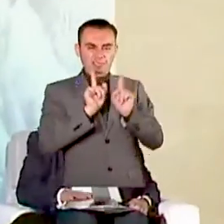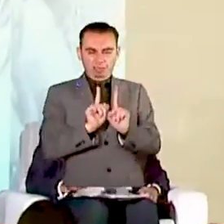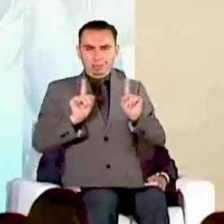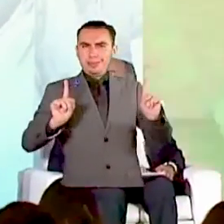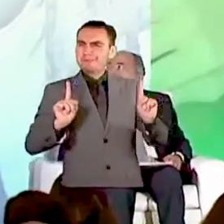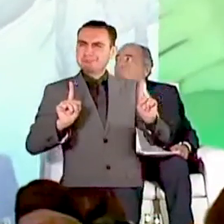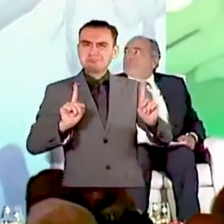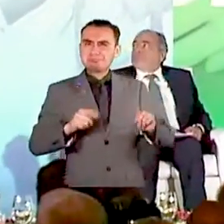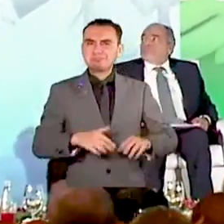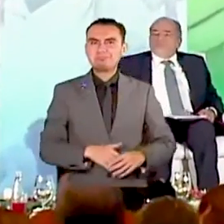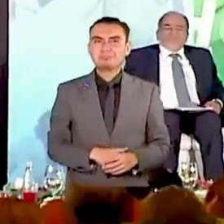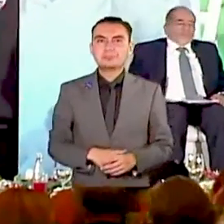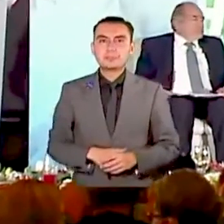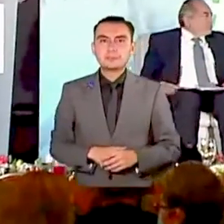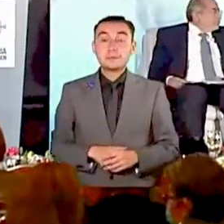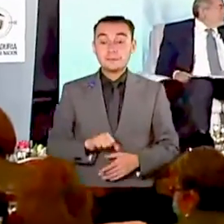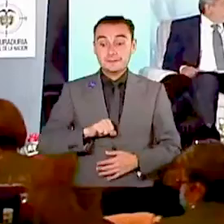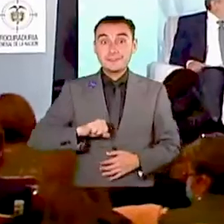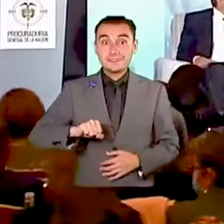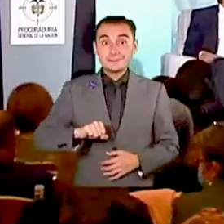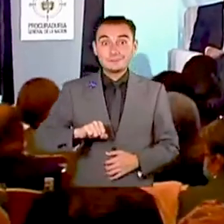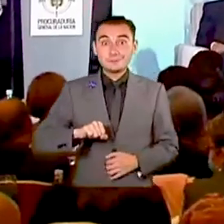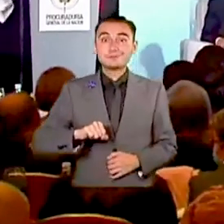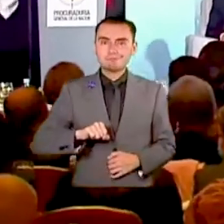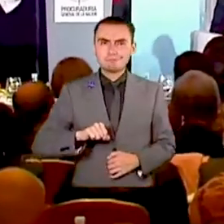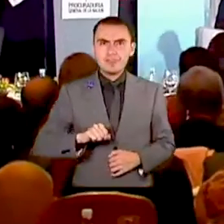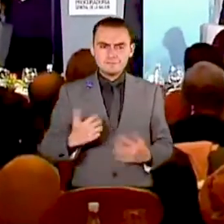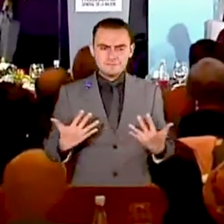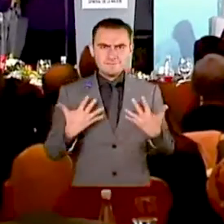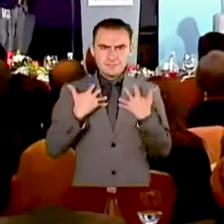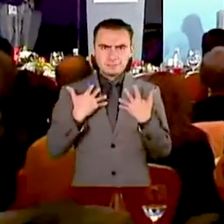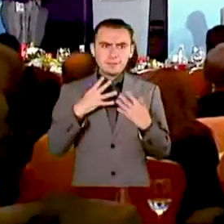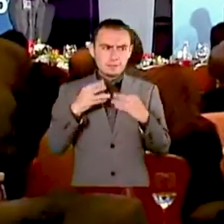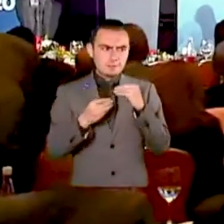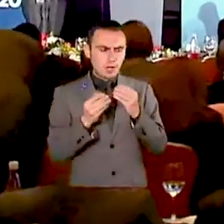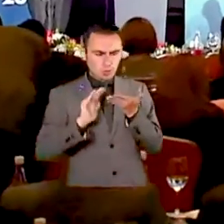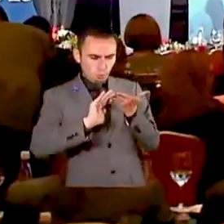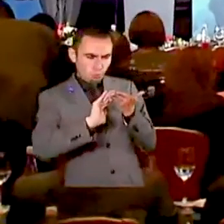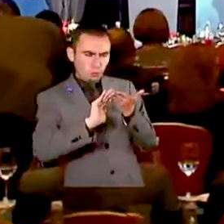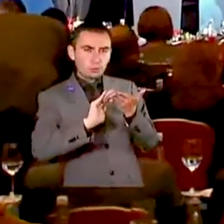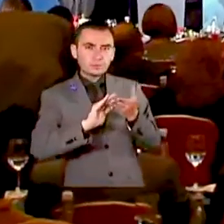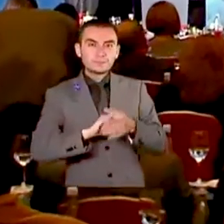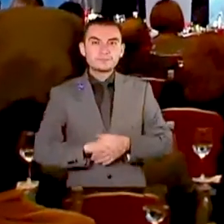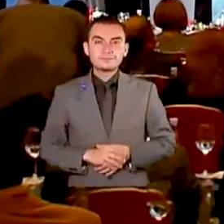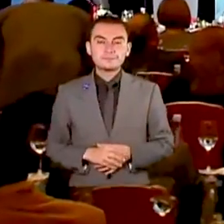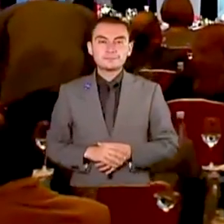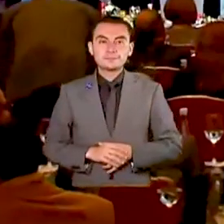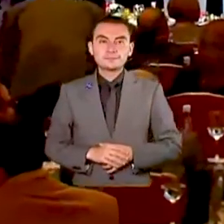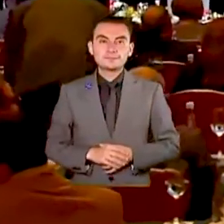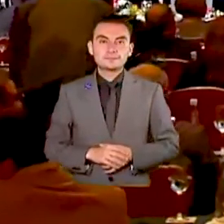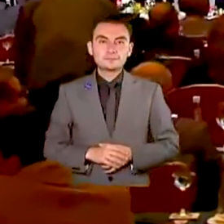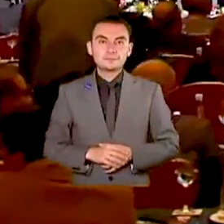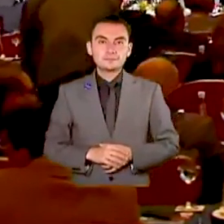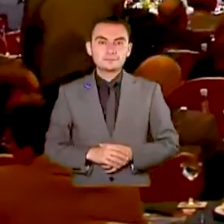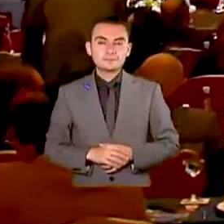como sociedad. Derechos humanos, víctimas y reconciliación.